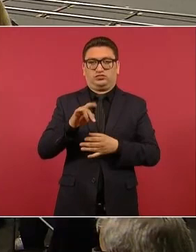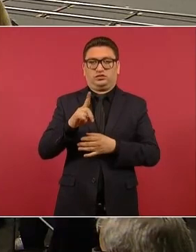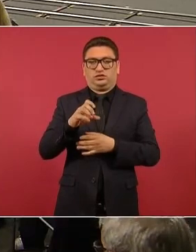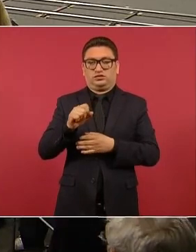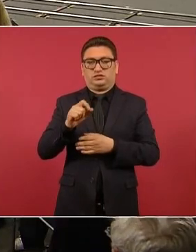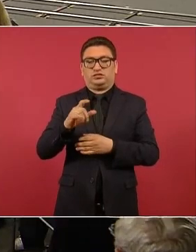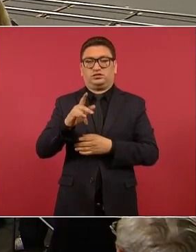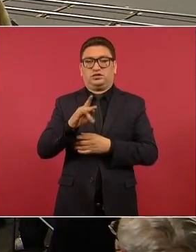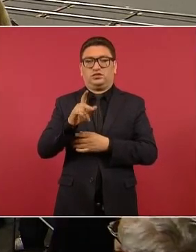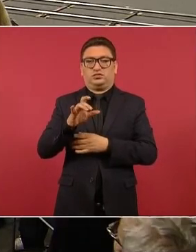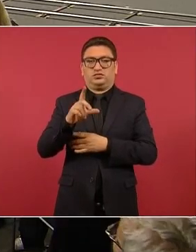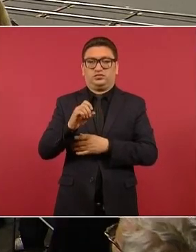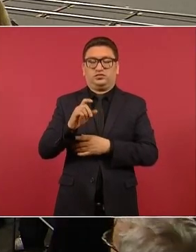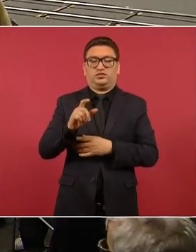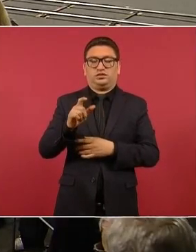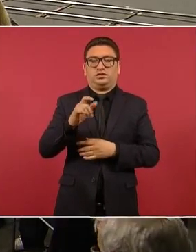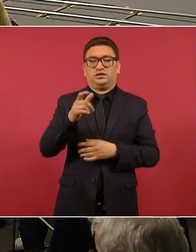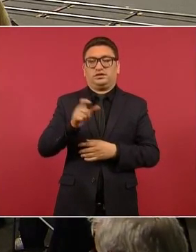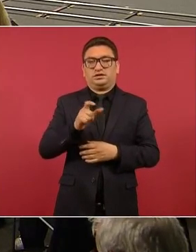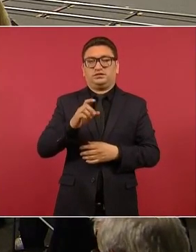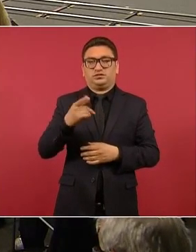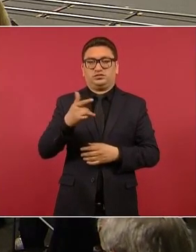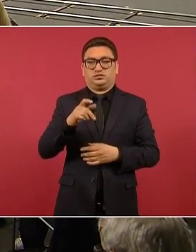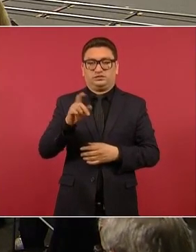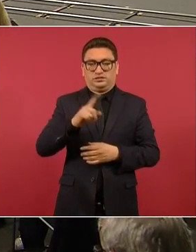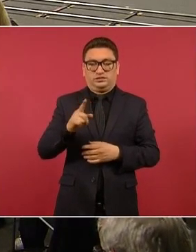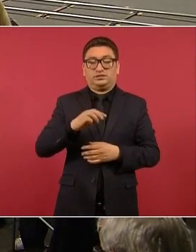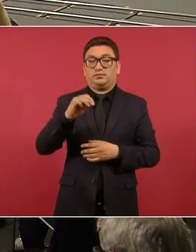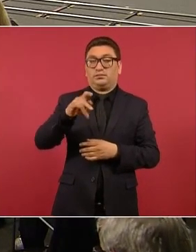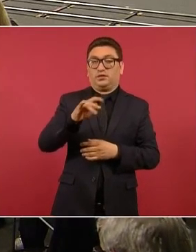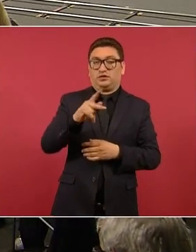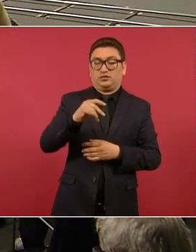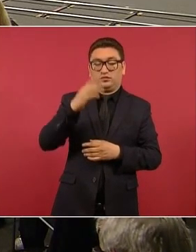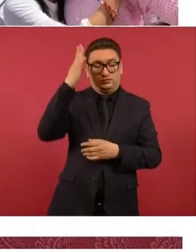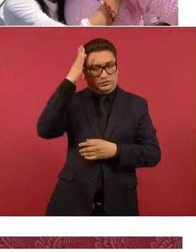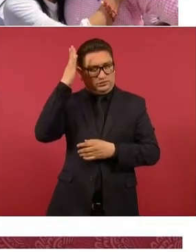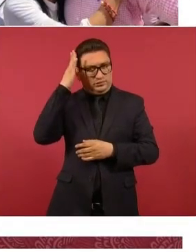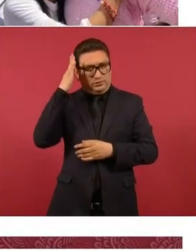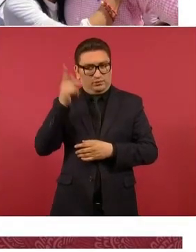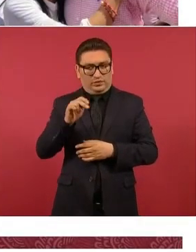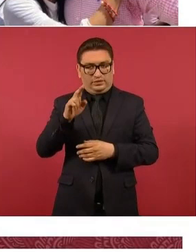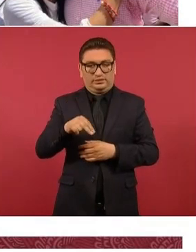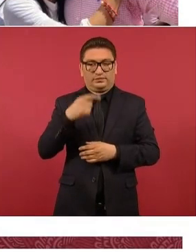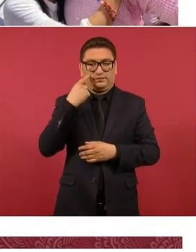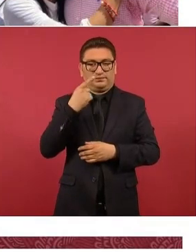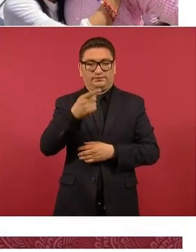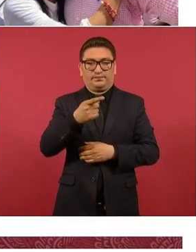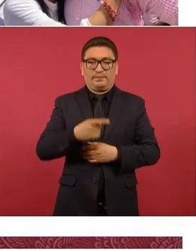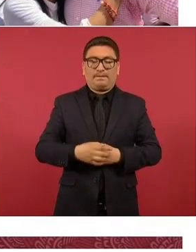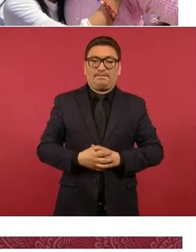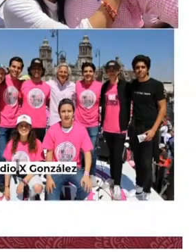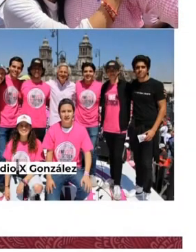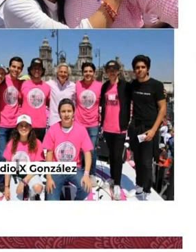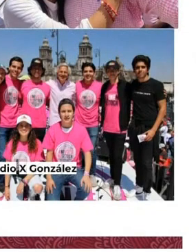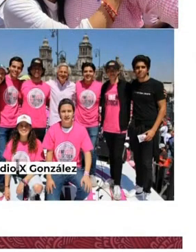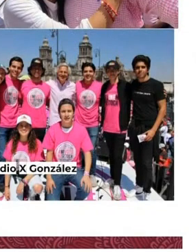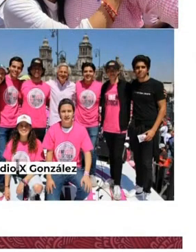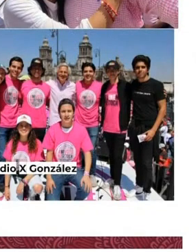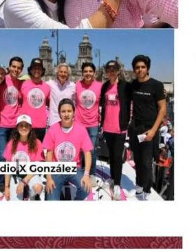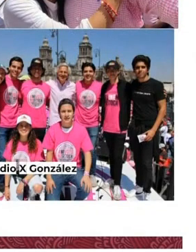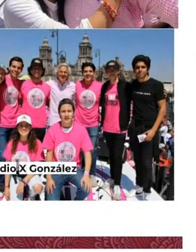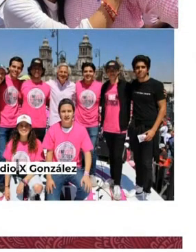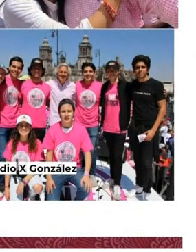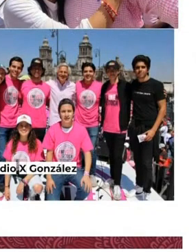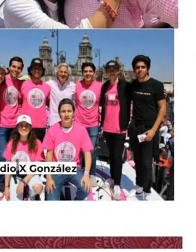Claudio X González, Marco Cortés, líder nacional del PAN, Santiago Krill, presidente de la Cámara de Diputados, Alejandro